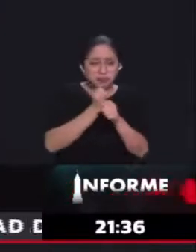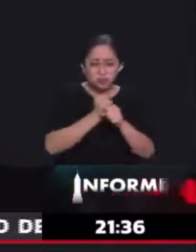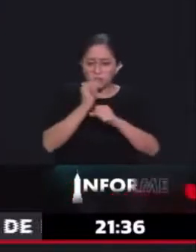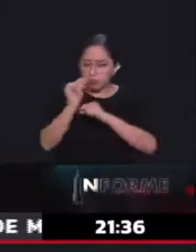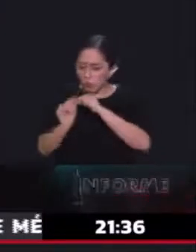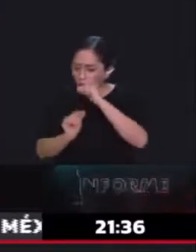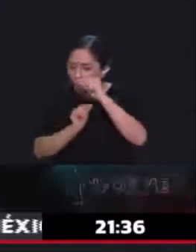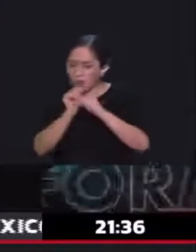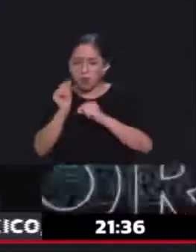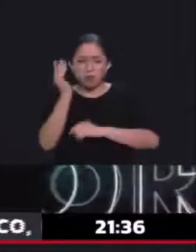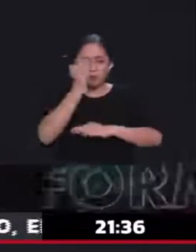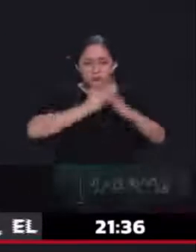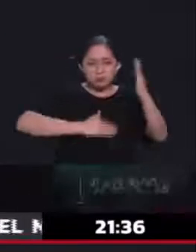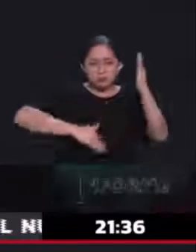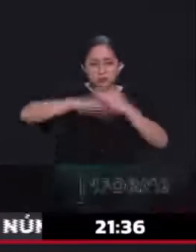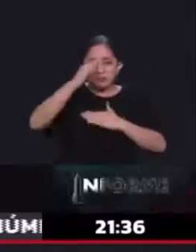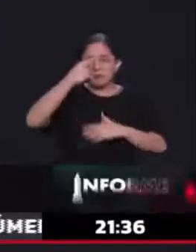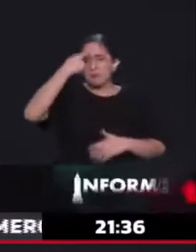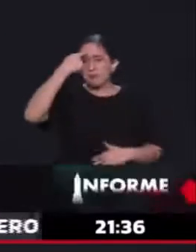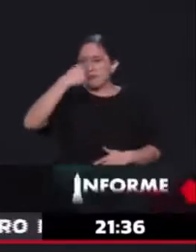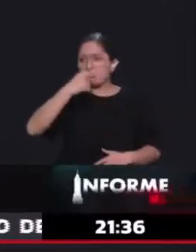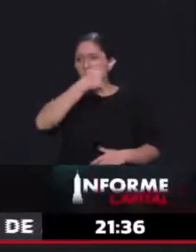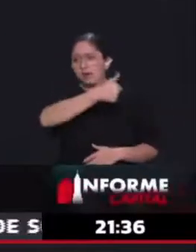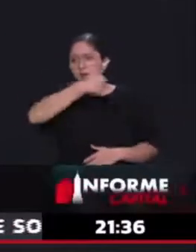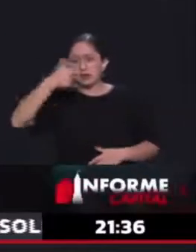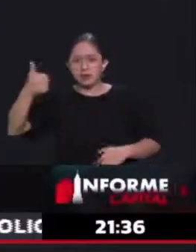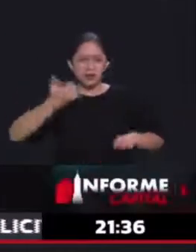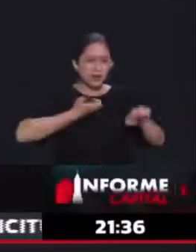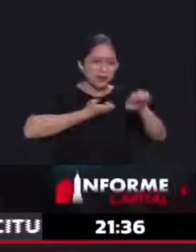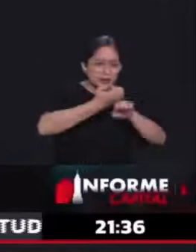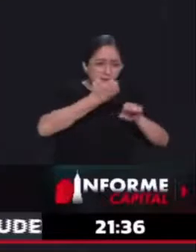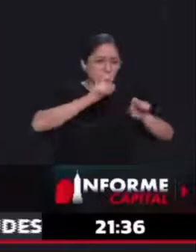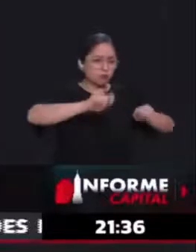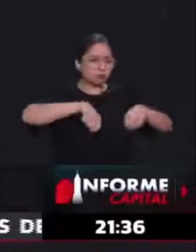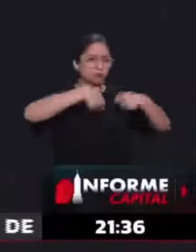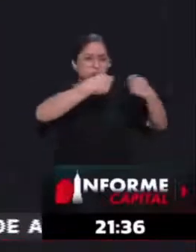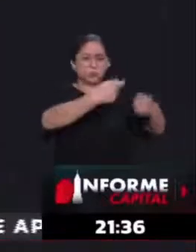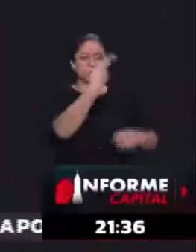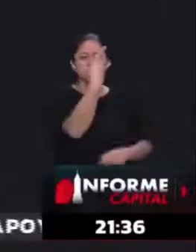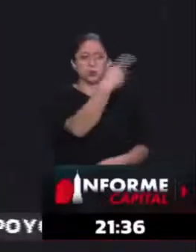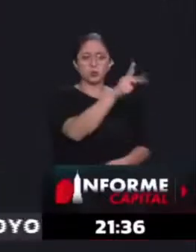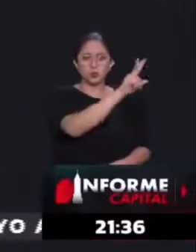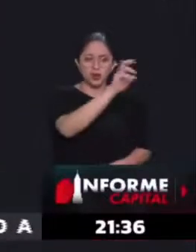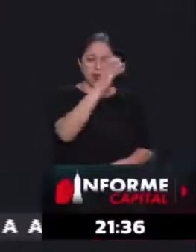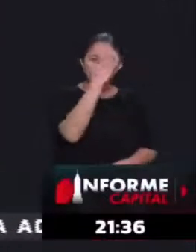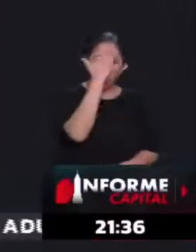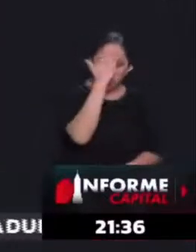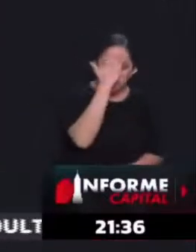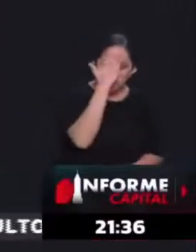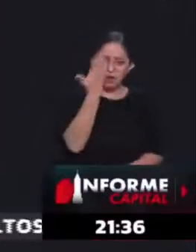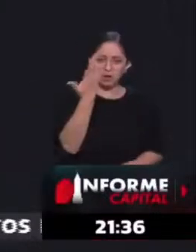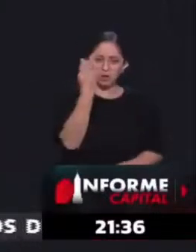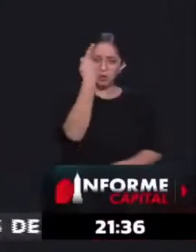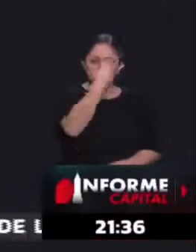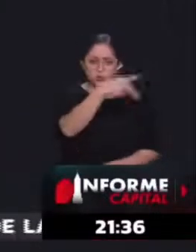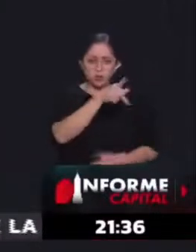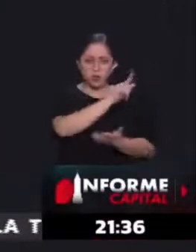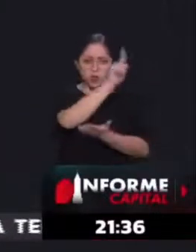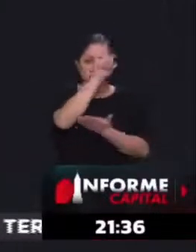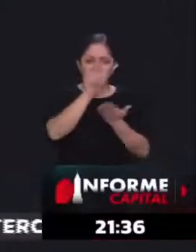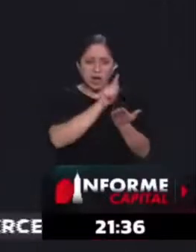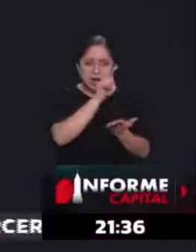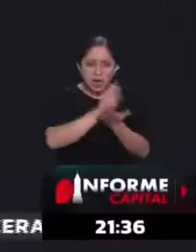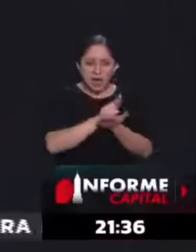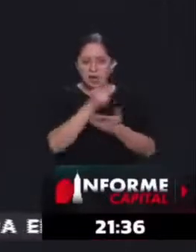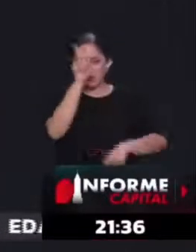paulatinamente para que en cada uno de los estados se vaya reconociendo distintos derechos, una ley contra la discriminación,